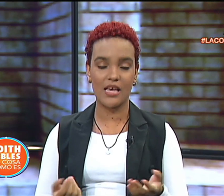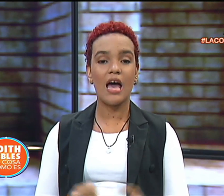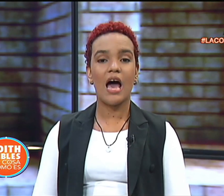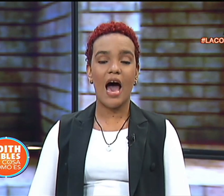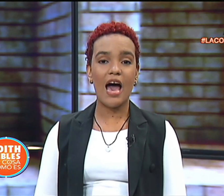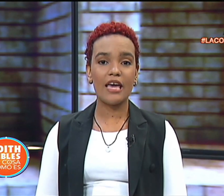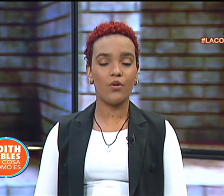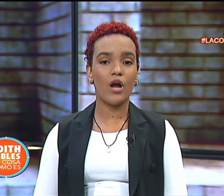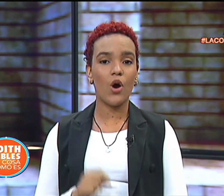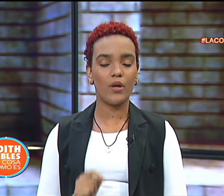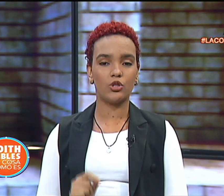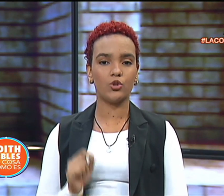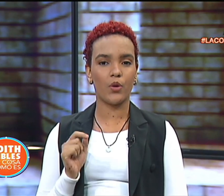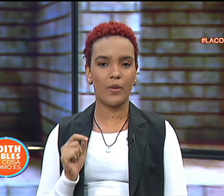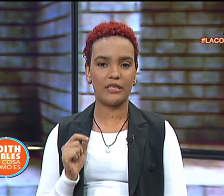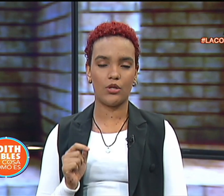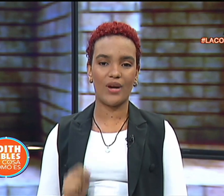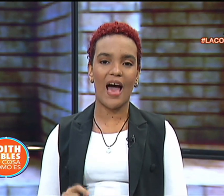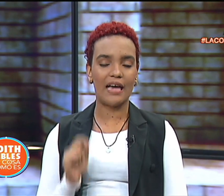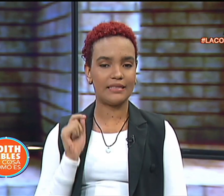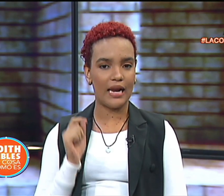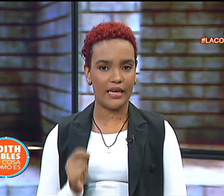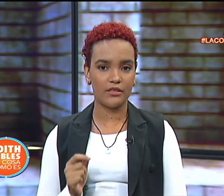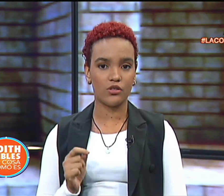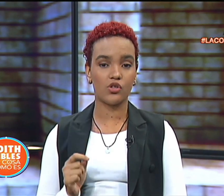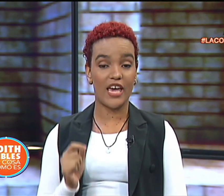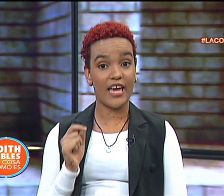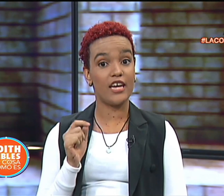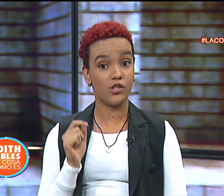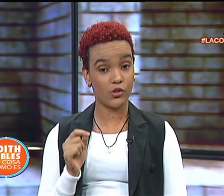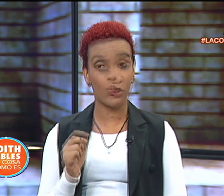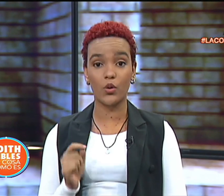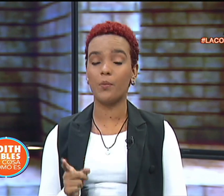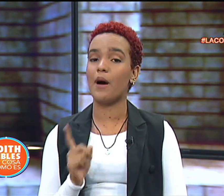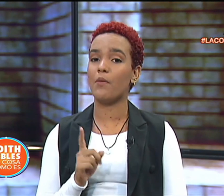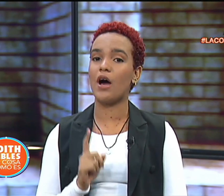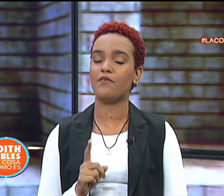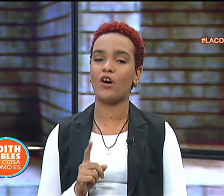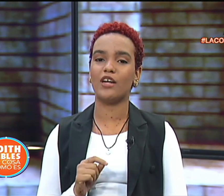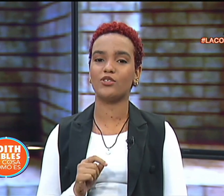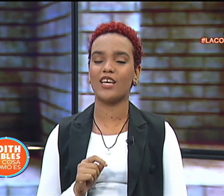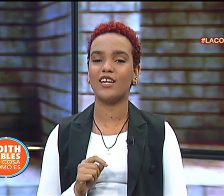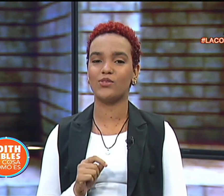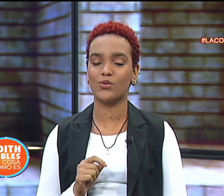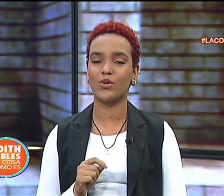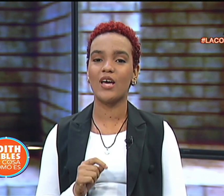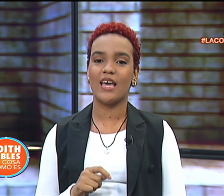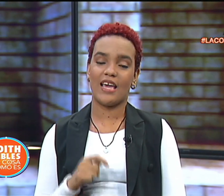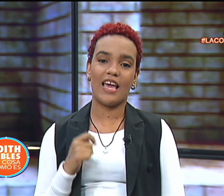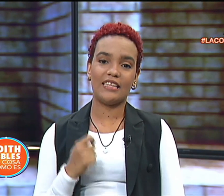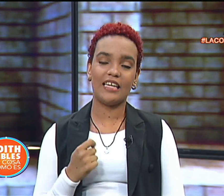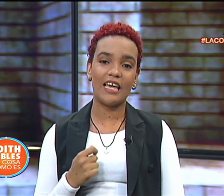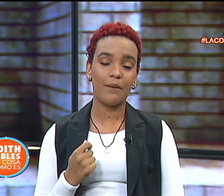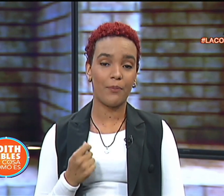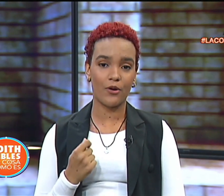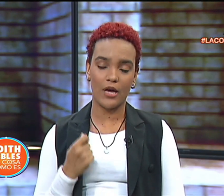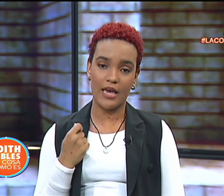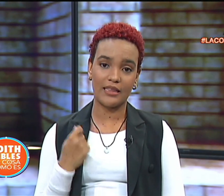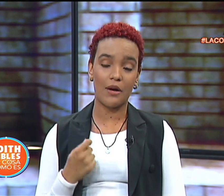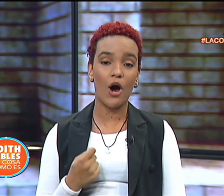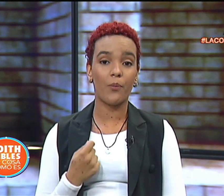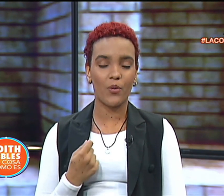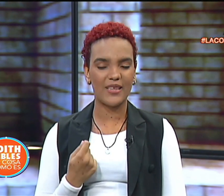hay una juventud prometedora hay talentos en el sur vamos a enfocarnos en el sur que tiene